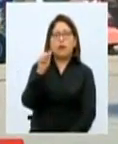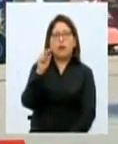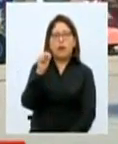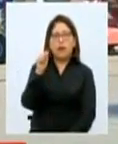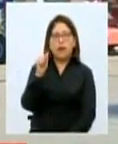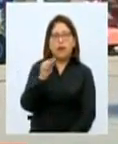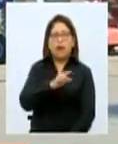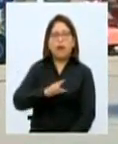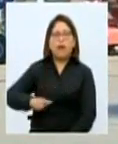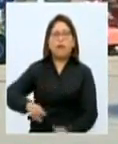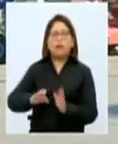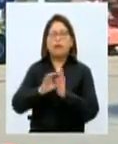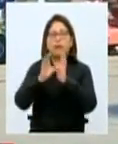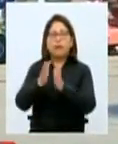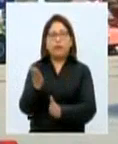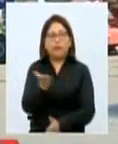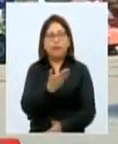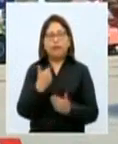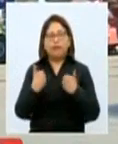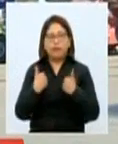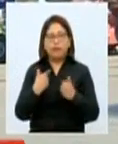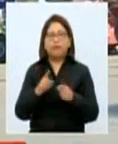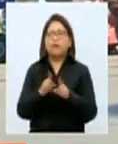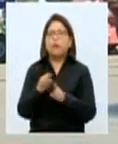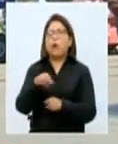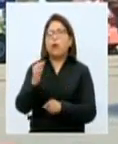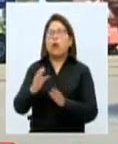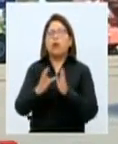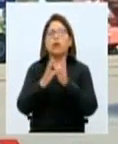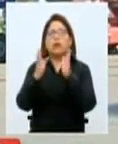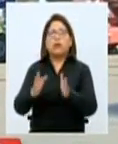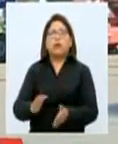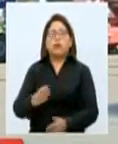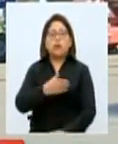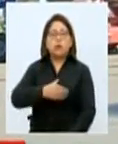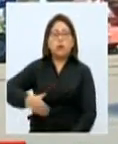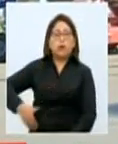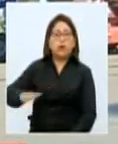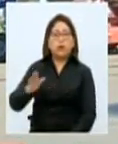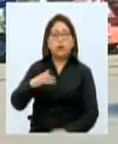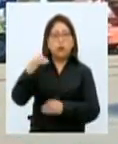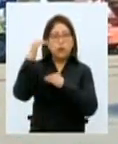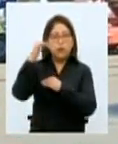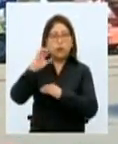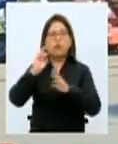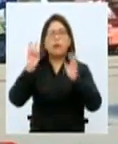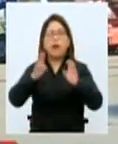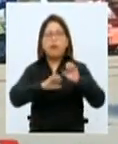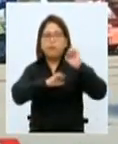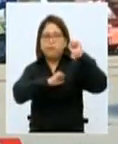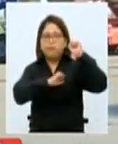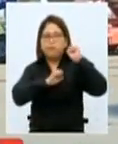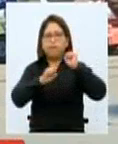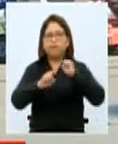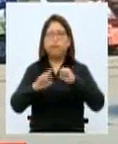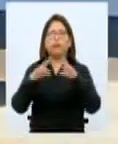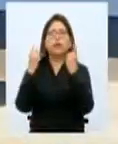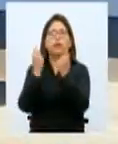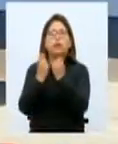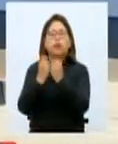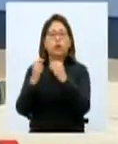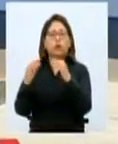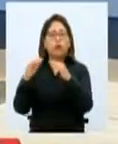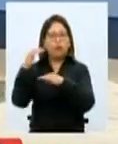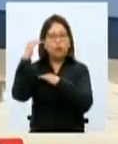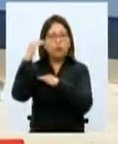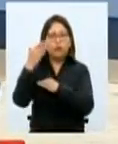También saludar a nuestro hermano Mario Cronenberg, candidato a la gobernación por el Movimiento al Socialismo acá en el departamento de Santa